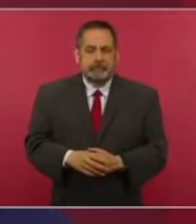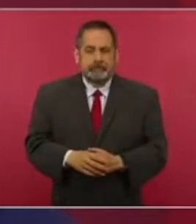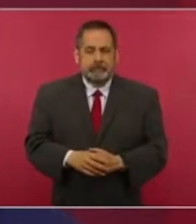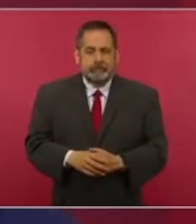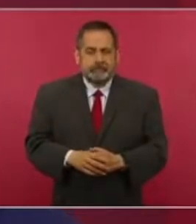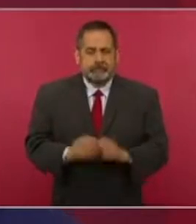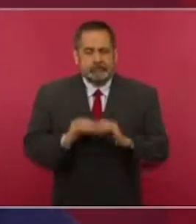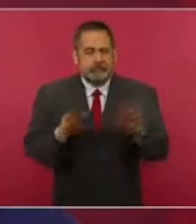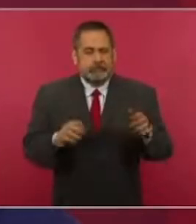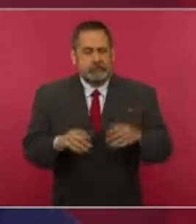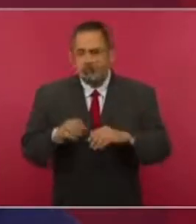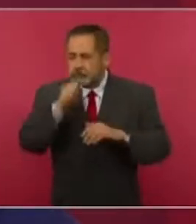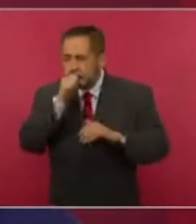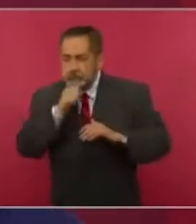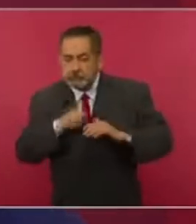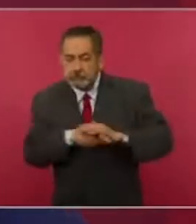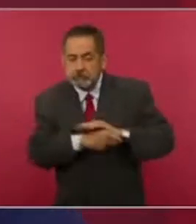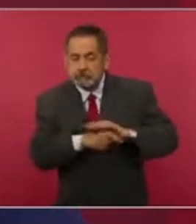Pues claro que hay información